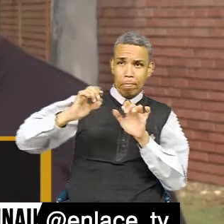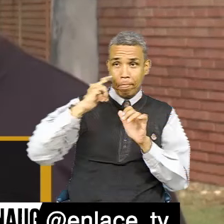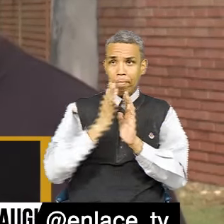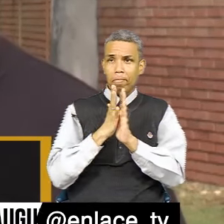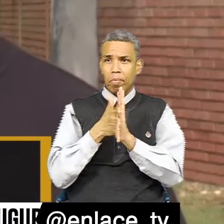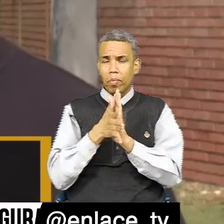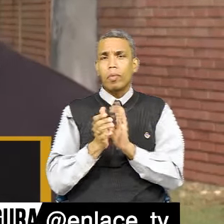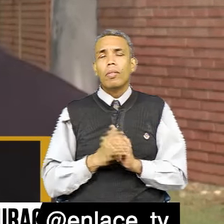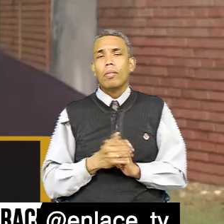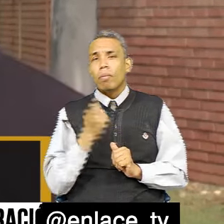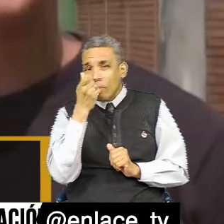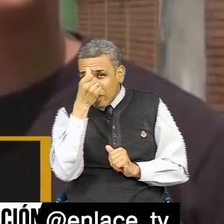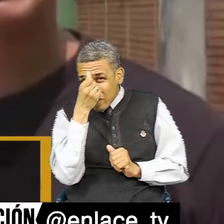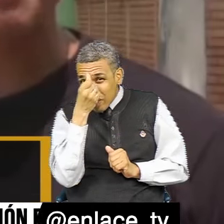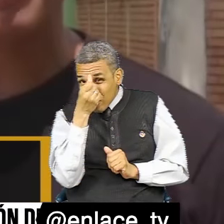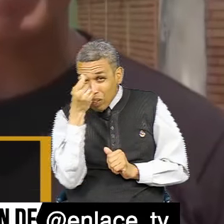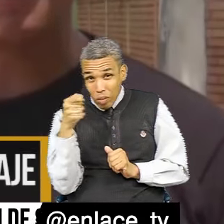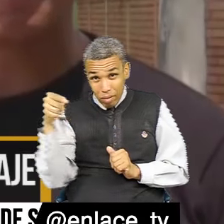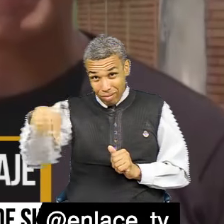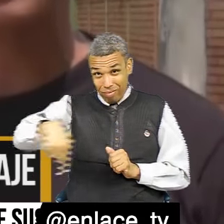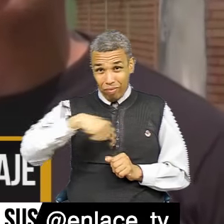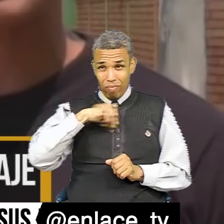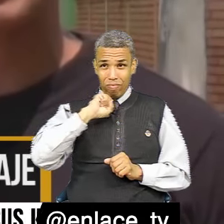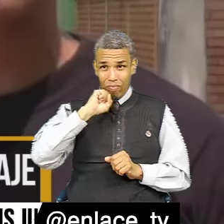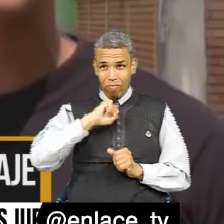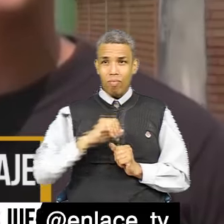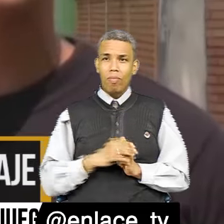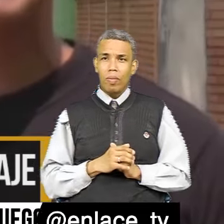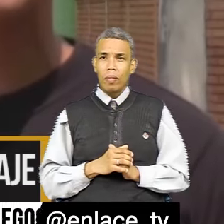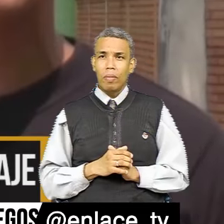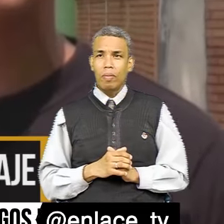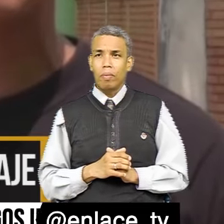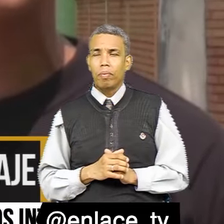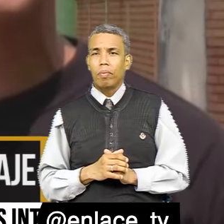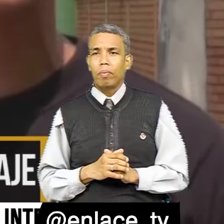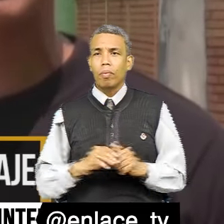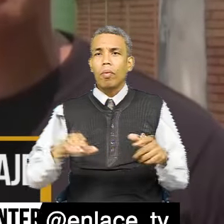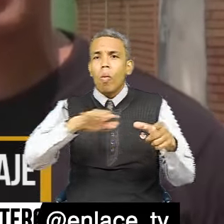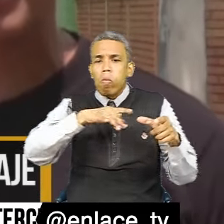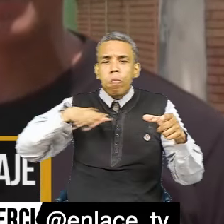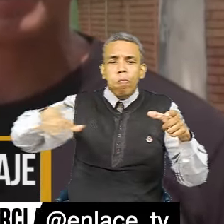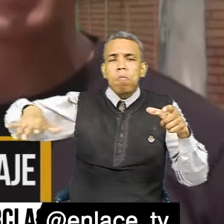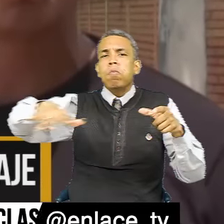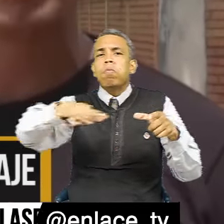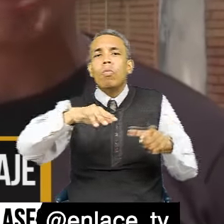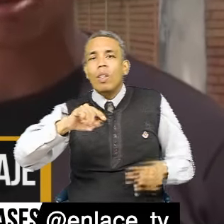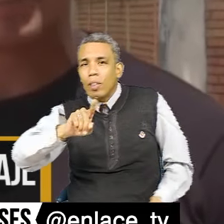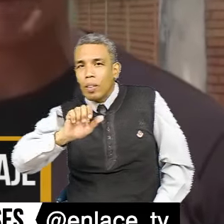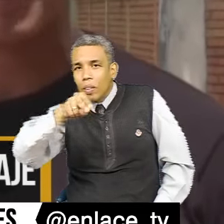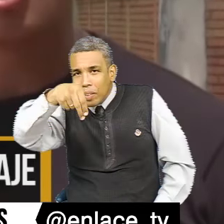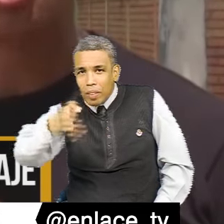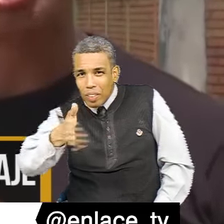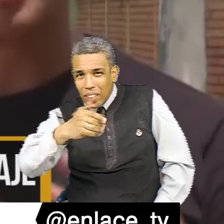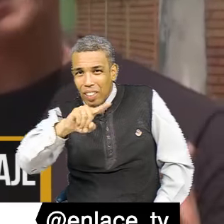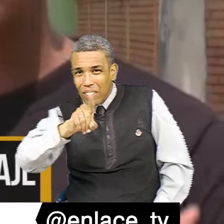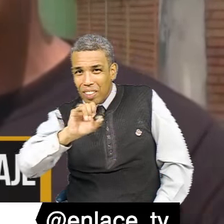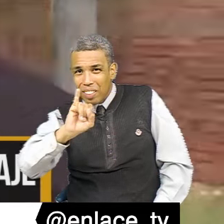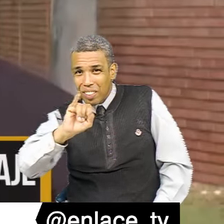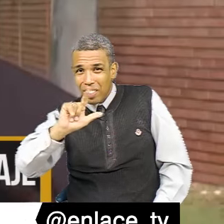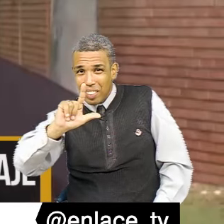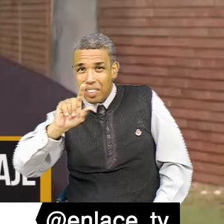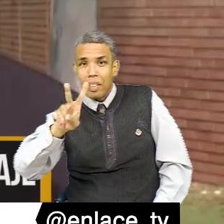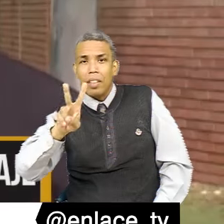San Silvestre. Se va a realizar aquí en Barranca Bermeja, ubicado en la Ciénaga San Silvestre, entrada por Genezaret, segunda portería. Los